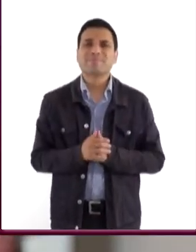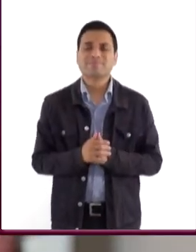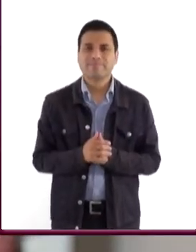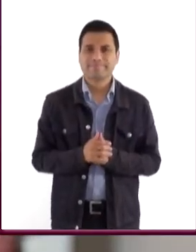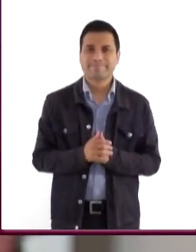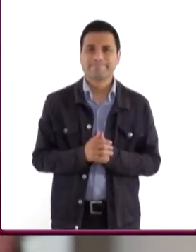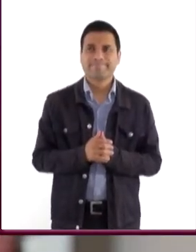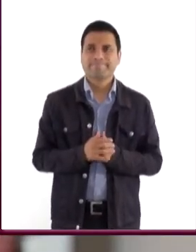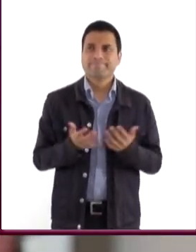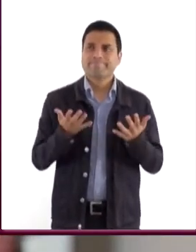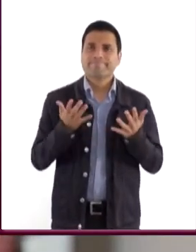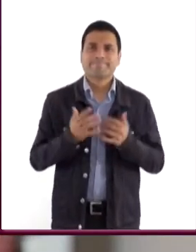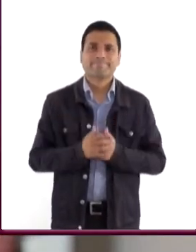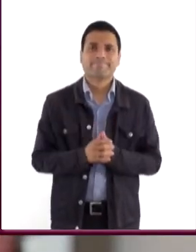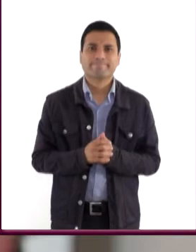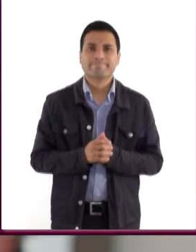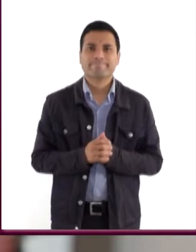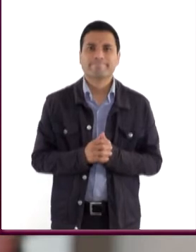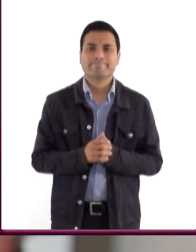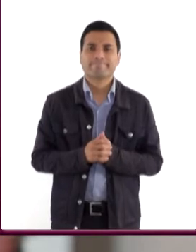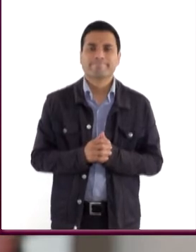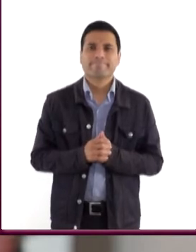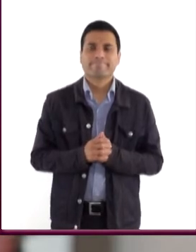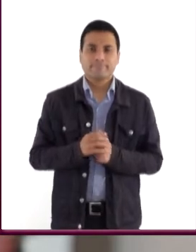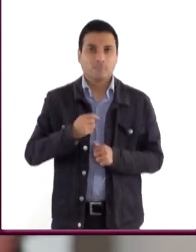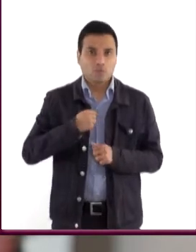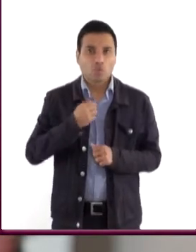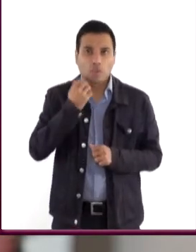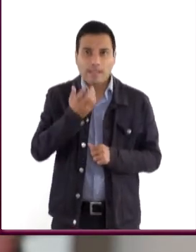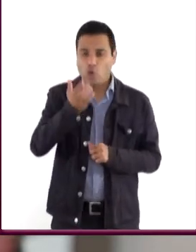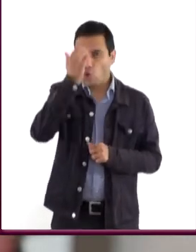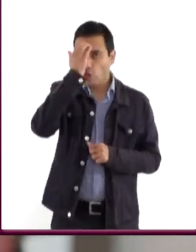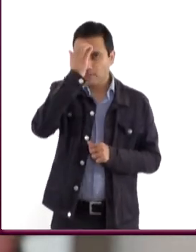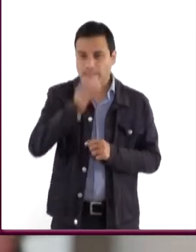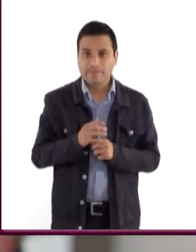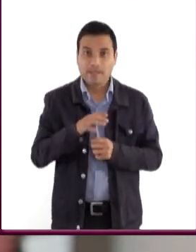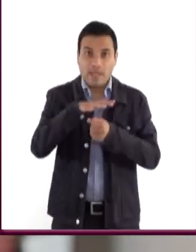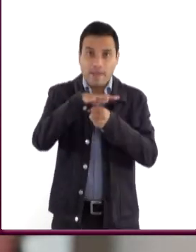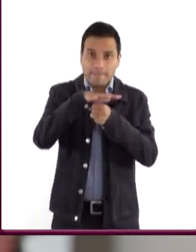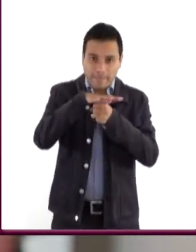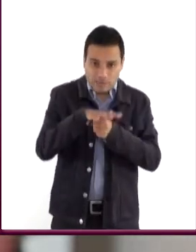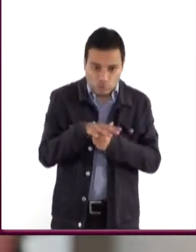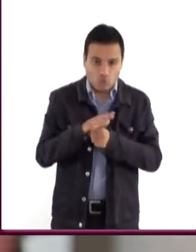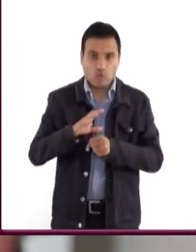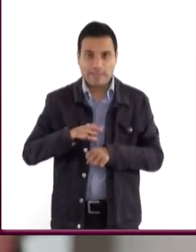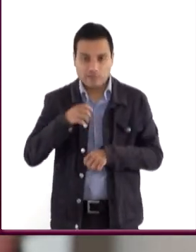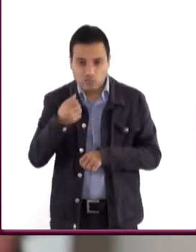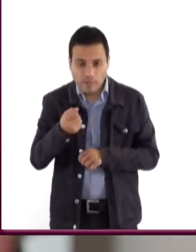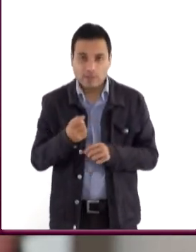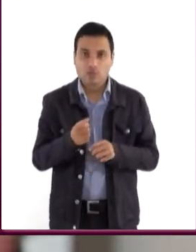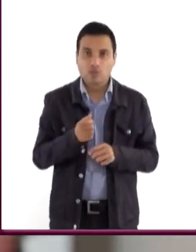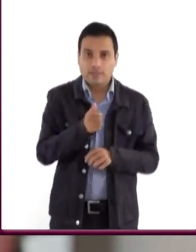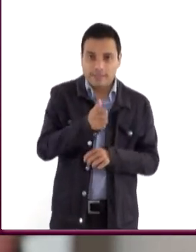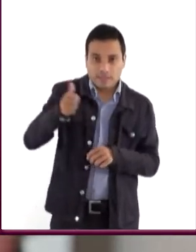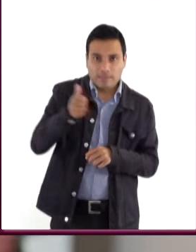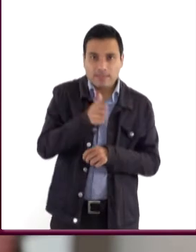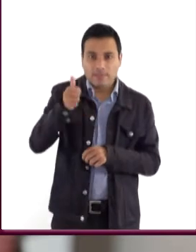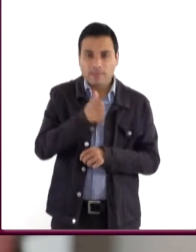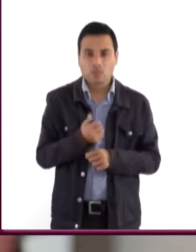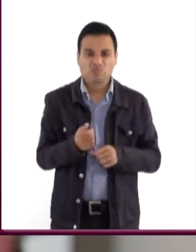relaciones existen para conocer la relación de presión, esfuerzo,